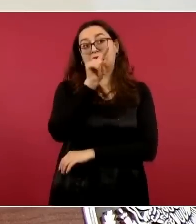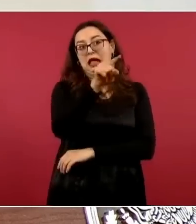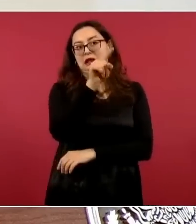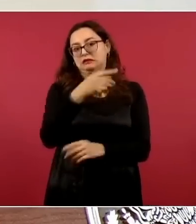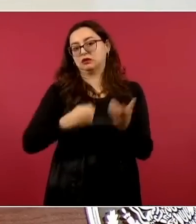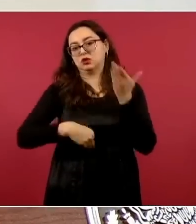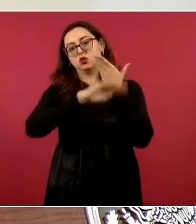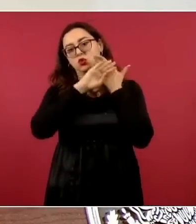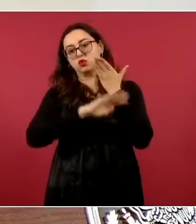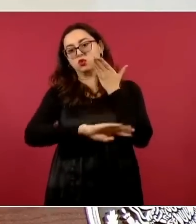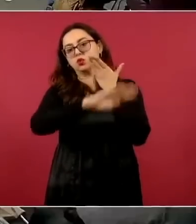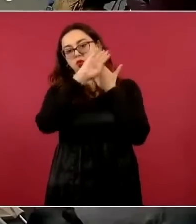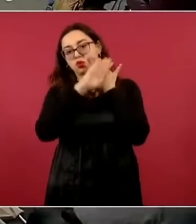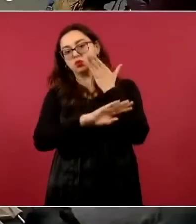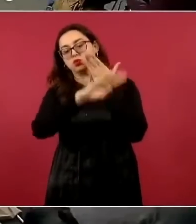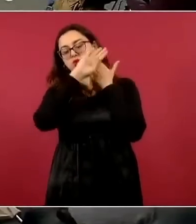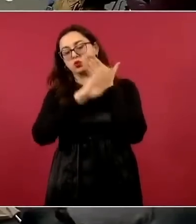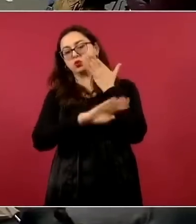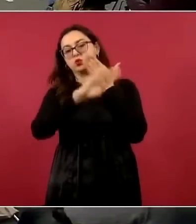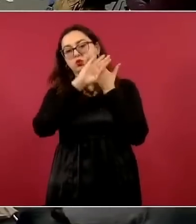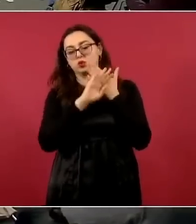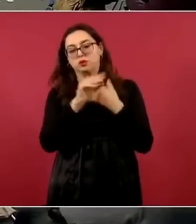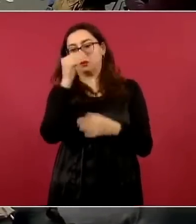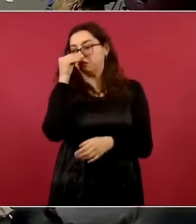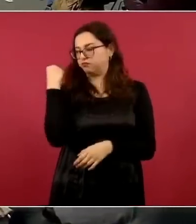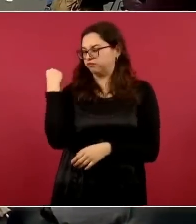Entonces, en el Parlamento Europeo